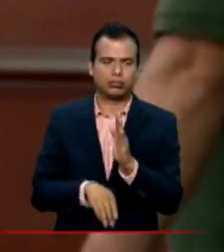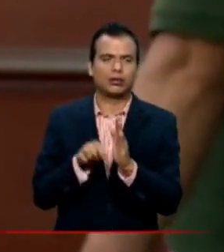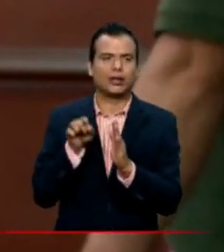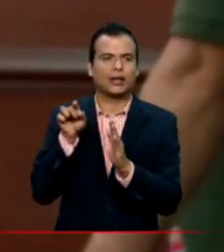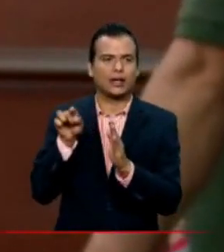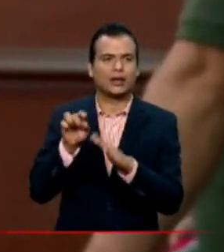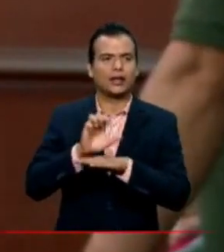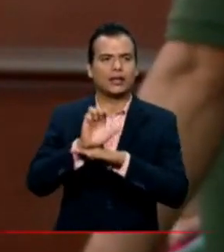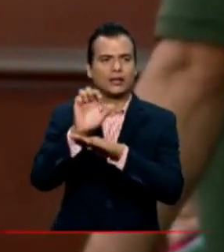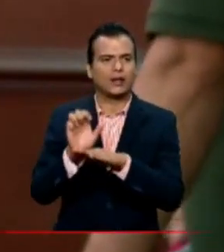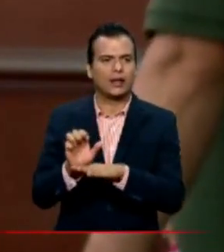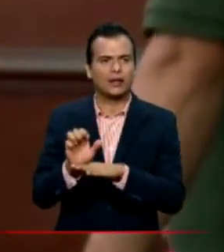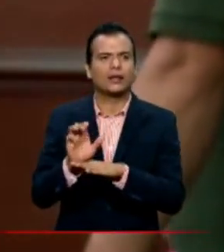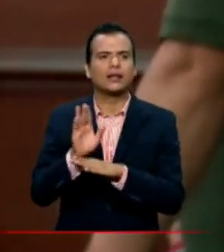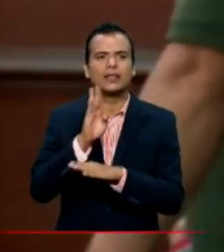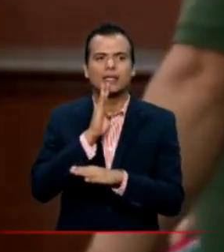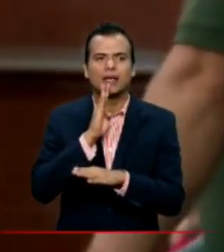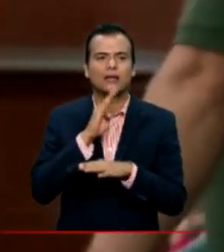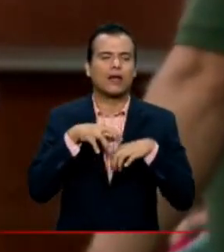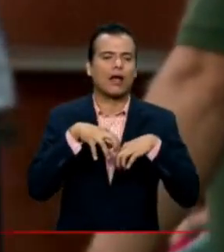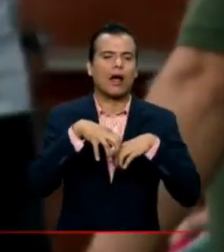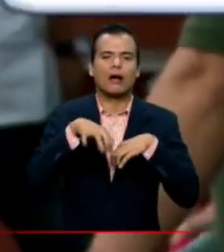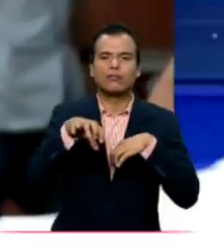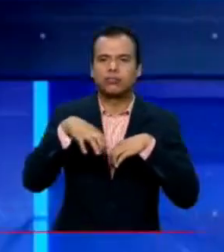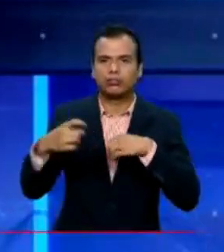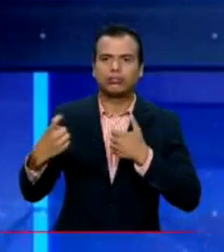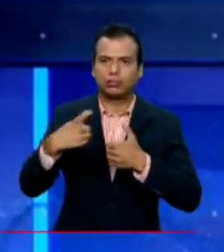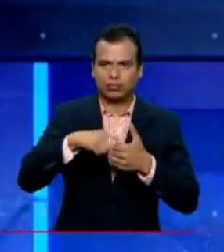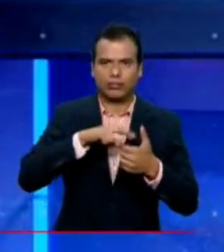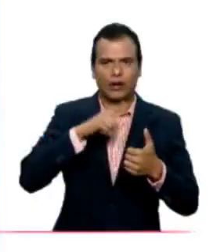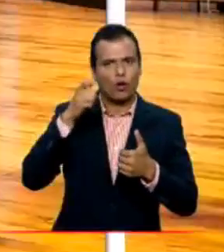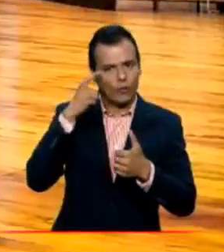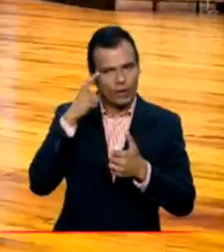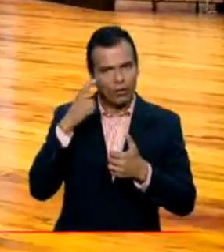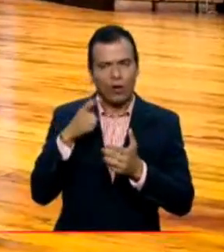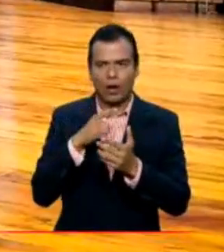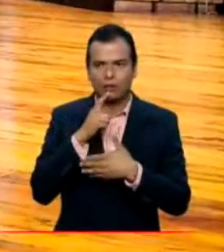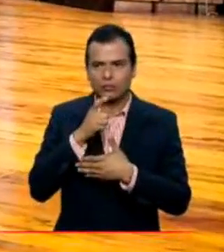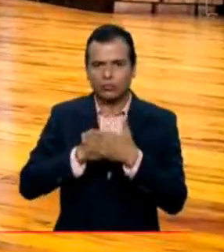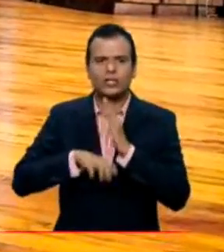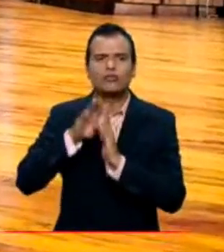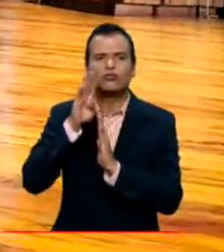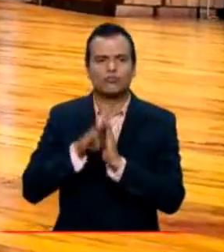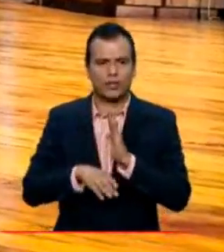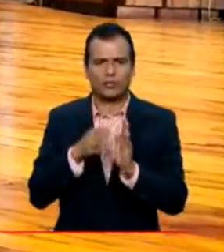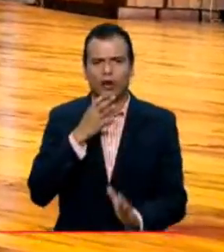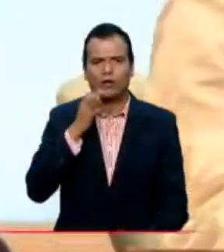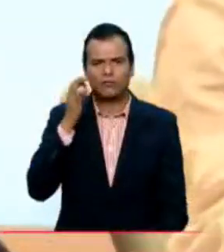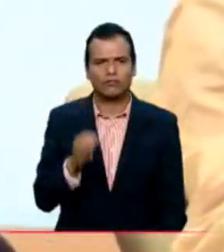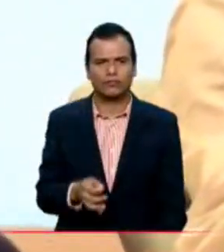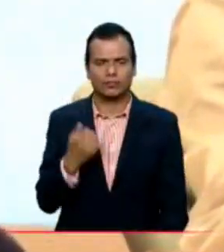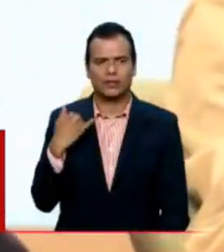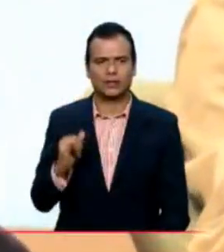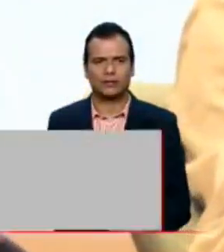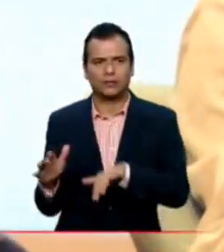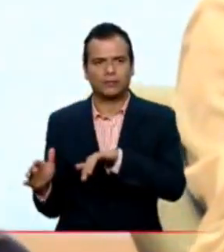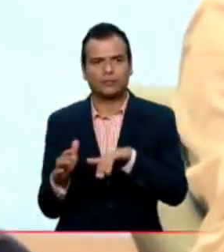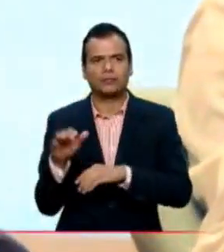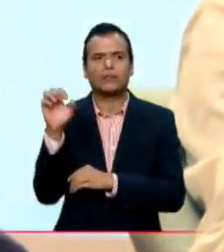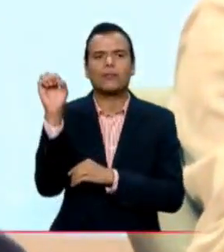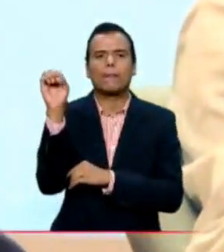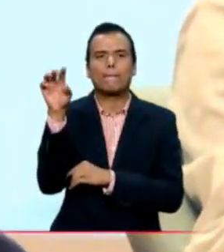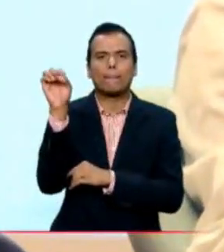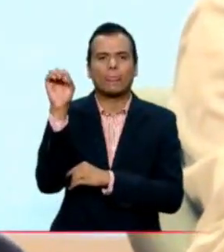con entidades descentralizadas, con la gobernación y con la alcaldía. Varios expertos se dieron cita hoy en un foro de ProPacífico